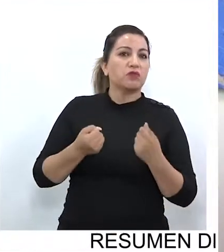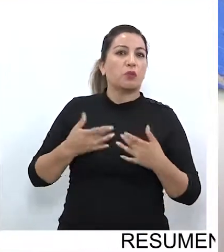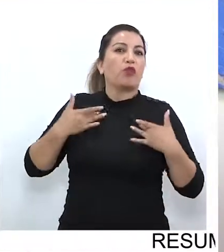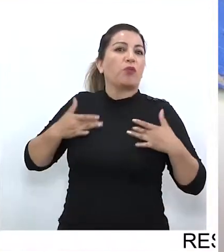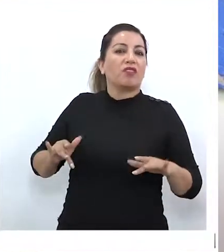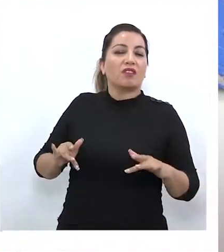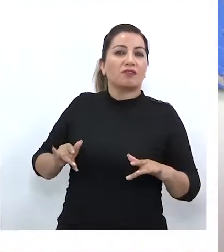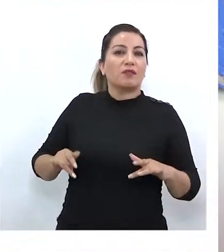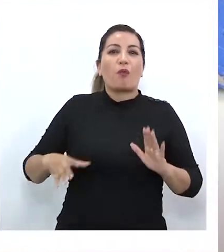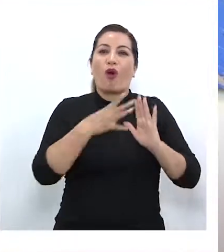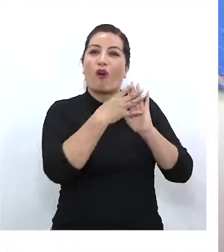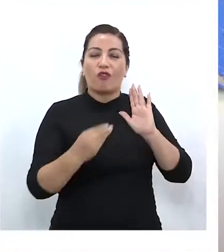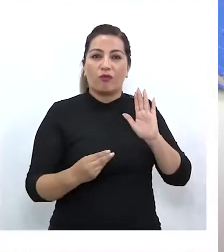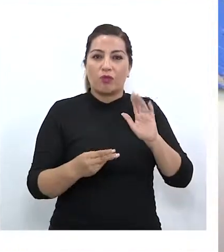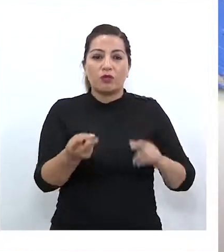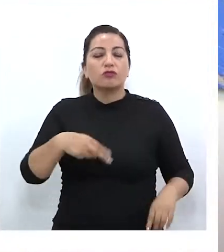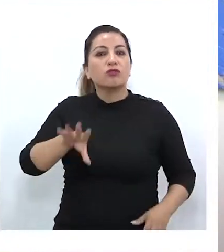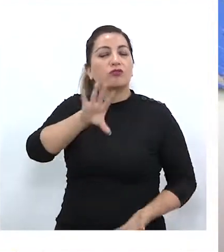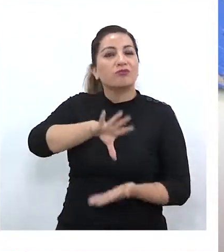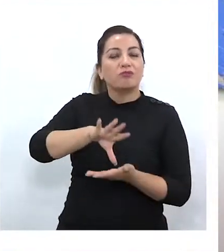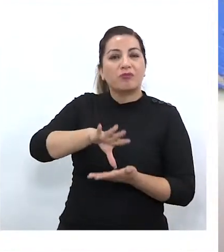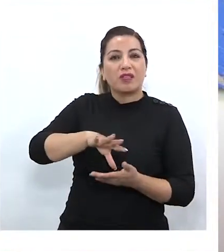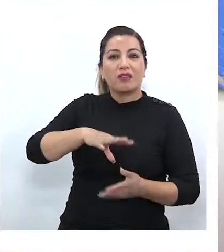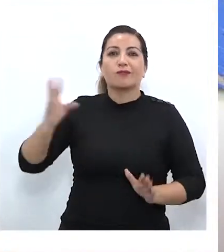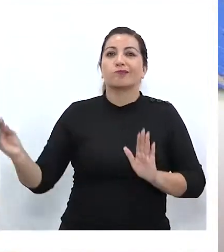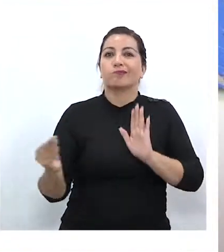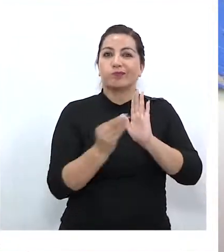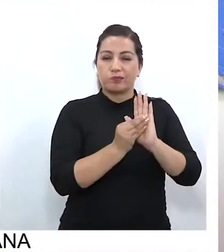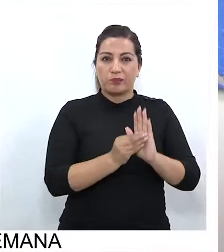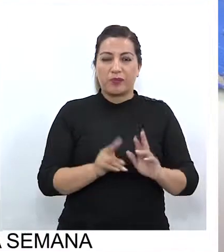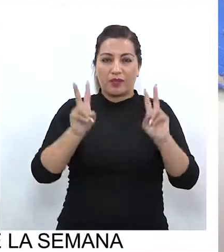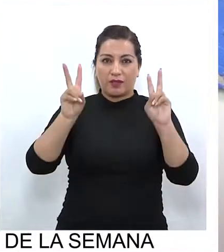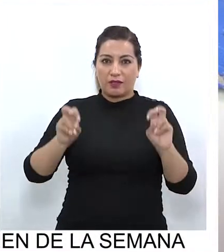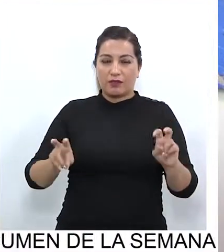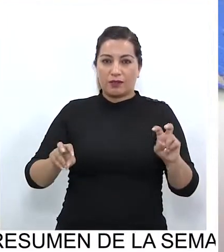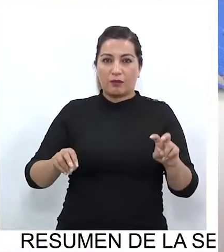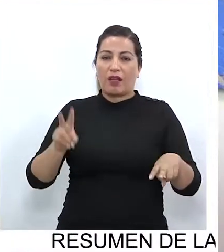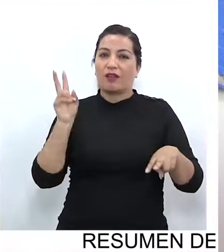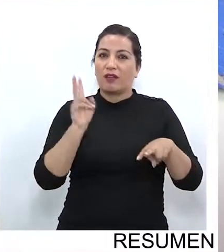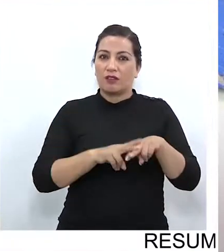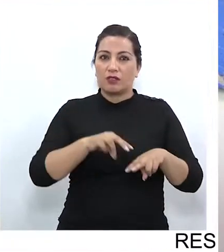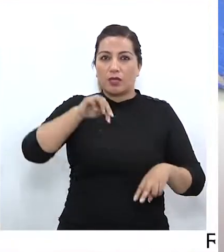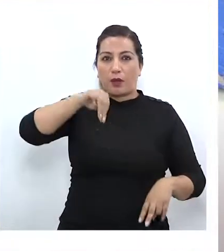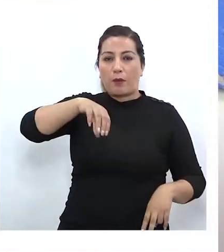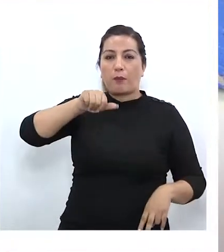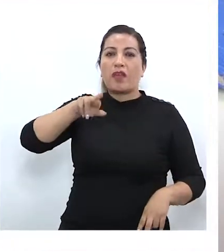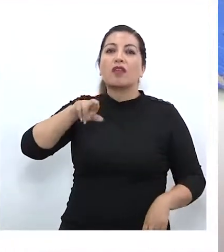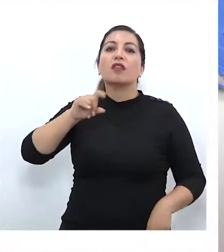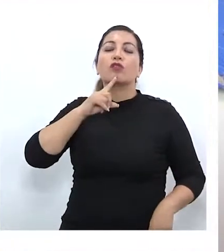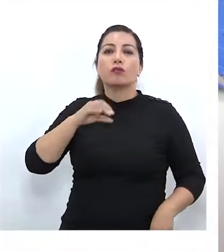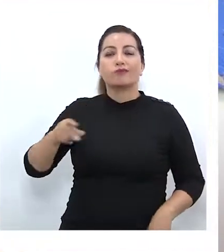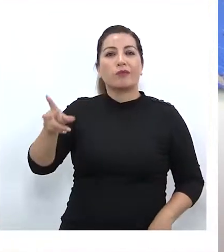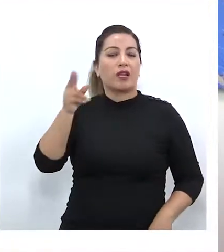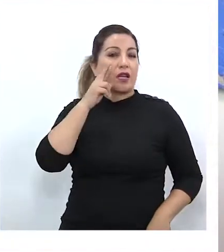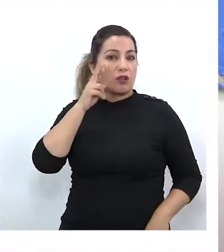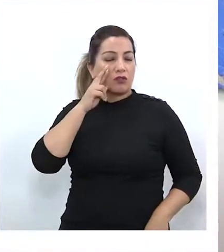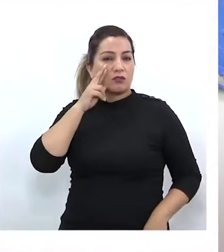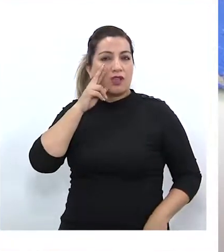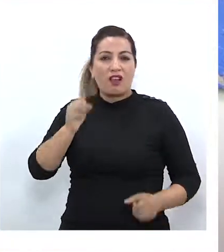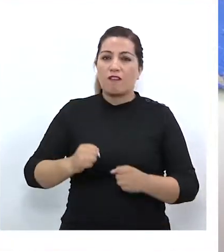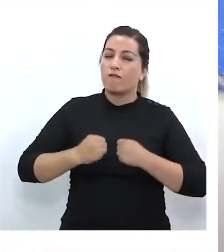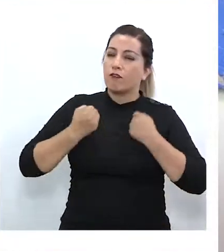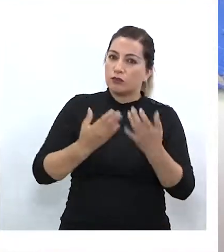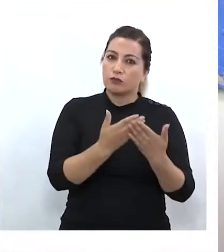me interesa. Entonces, creemos que como país, incorporar el elemento de mérito académico y sobre todo reconocer el esfuerzo del alumno y de la